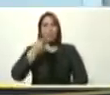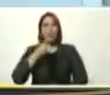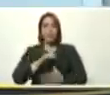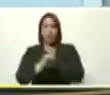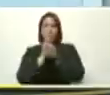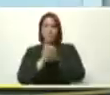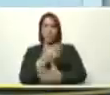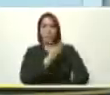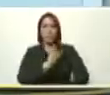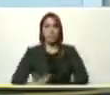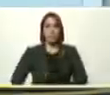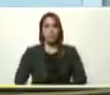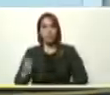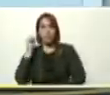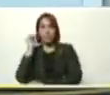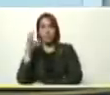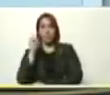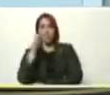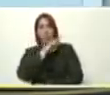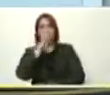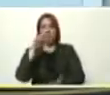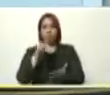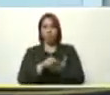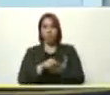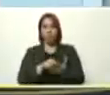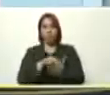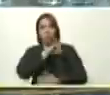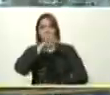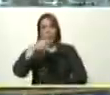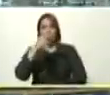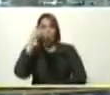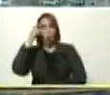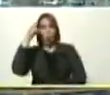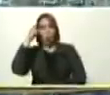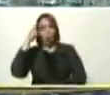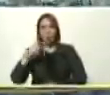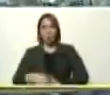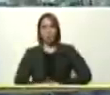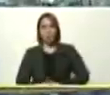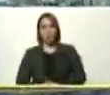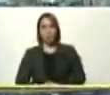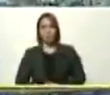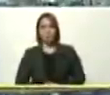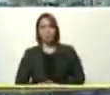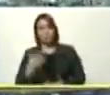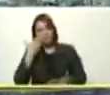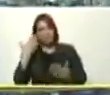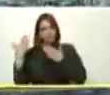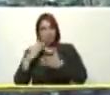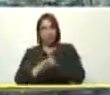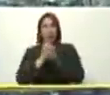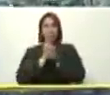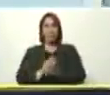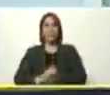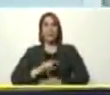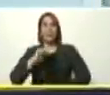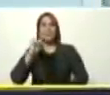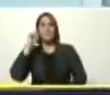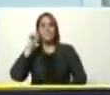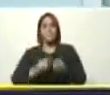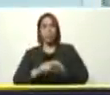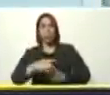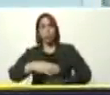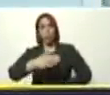compañero presidente de la Asamblea Nacional, don Jorge Rodríguez Gómez, compañera primera combatiente